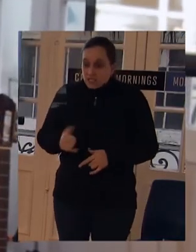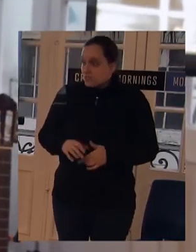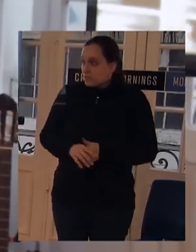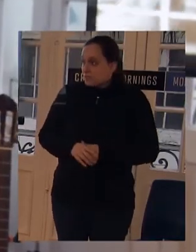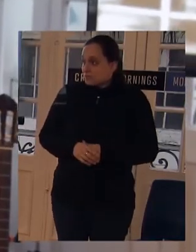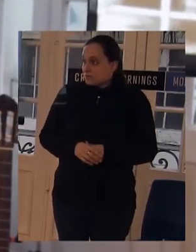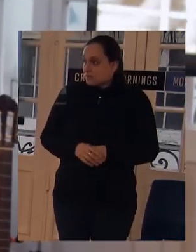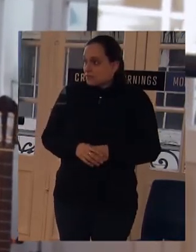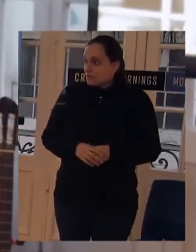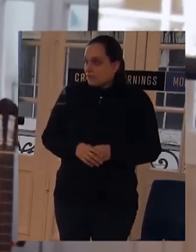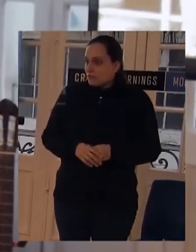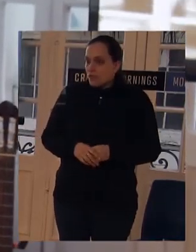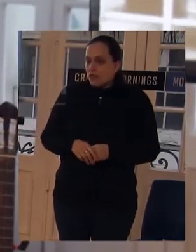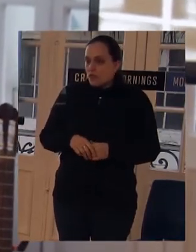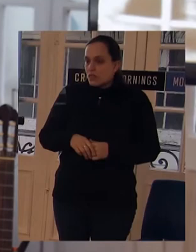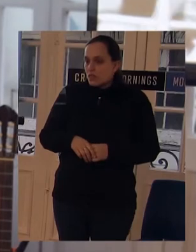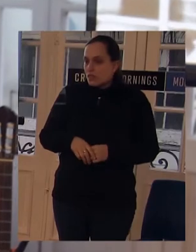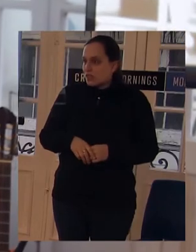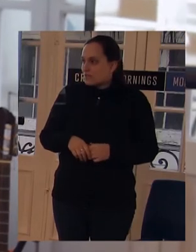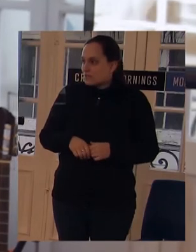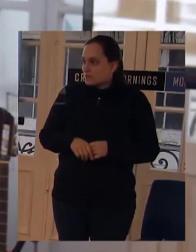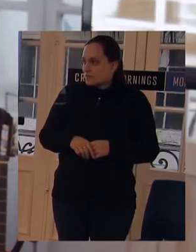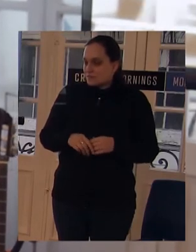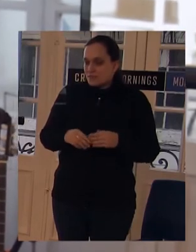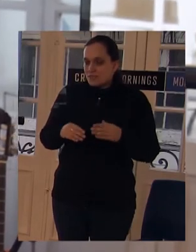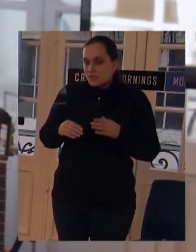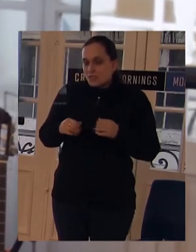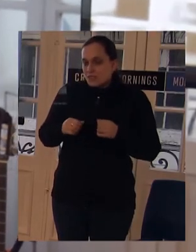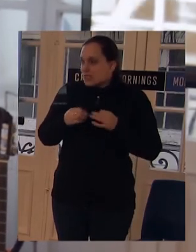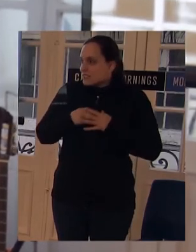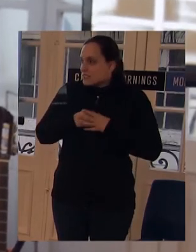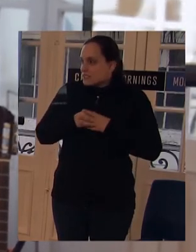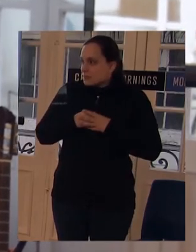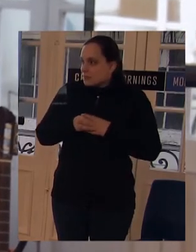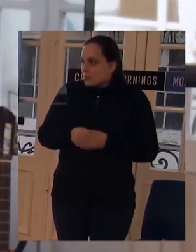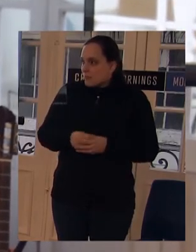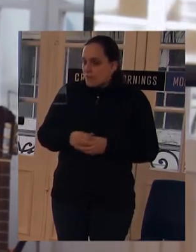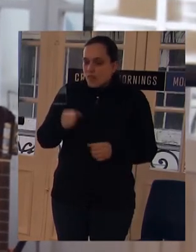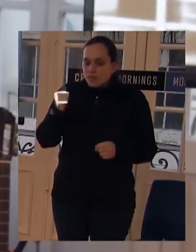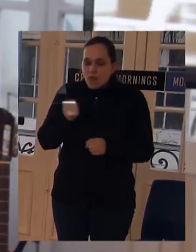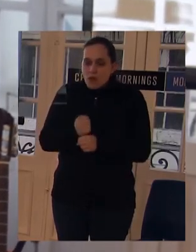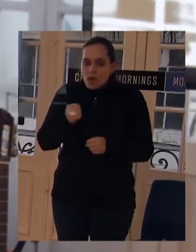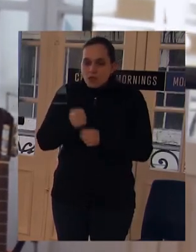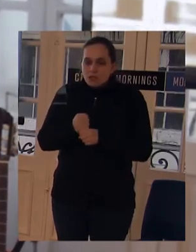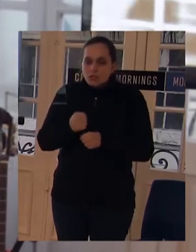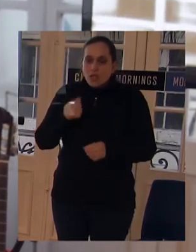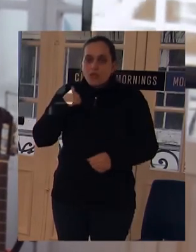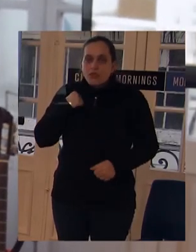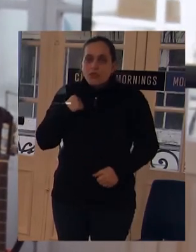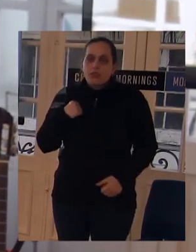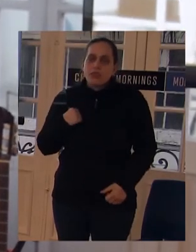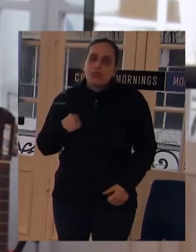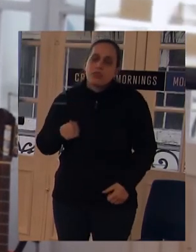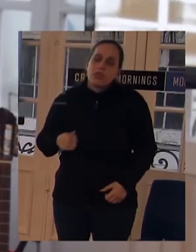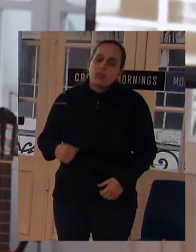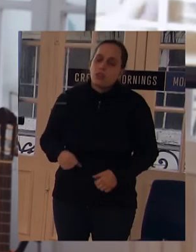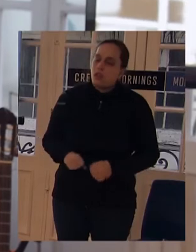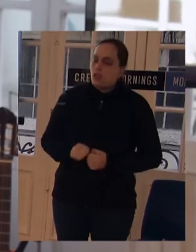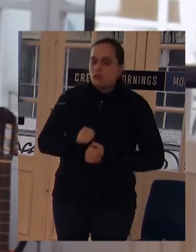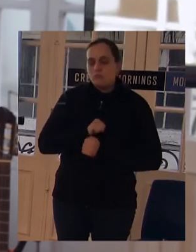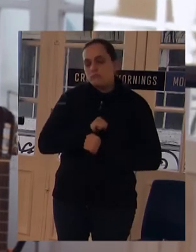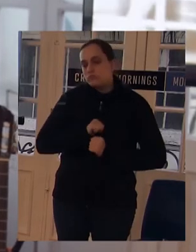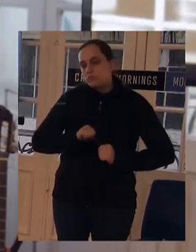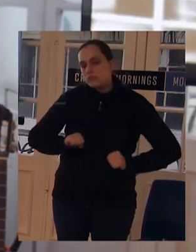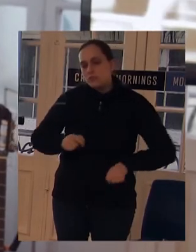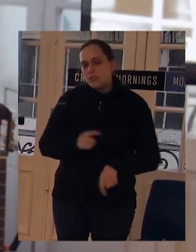Bueno, estaba, o sea, llegaba después de 9 horas de trabajo totalmente fundida, y Flavia